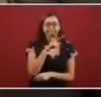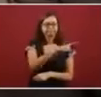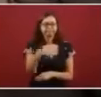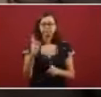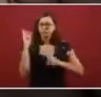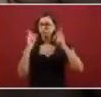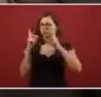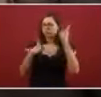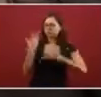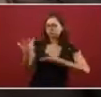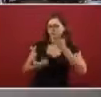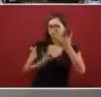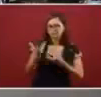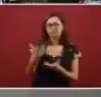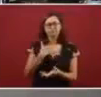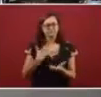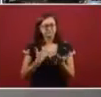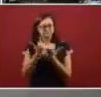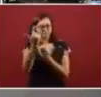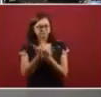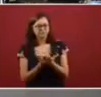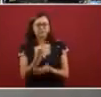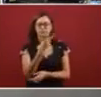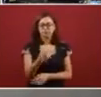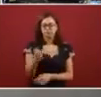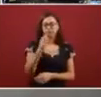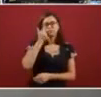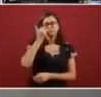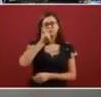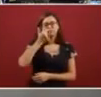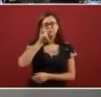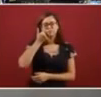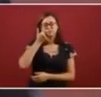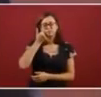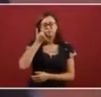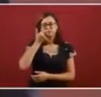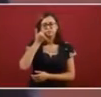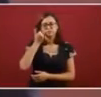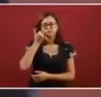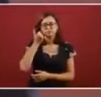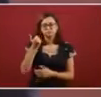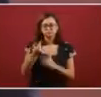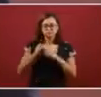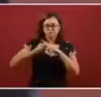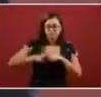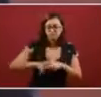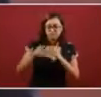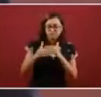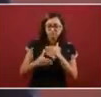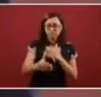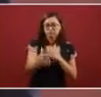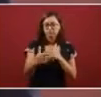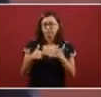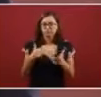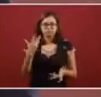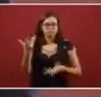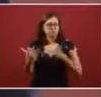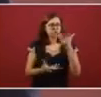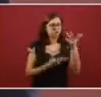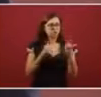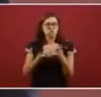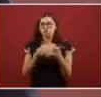incertidumbre. Tengo aquí una lista de al menos 200 estudiantes que, iniciado el ciclo escolar, no saben a dónde ir.